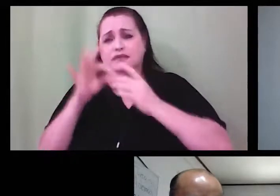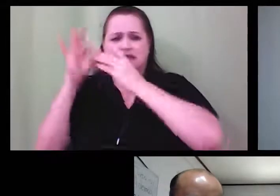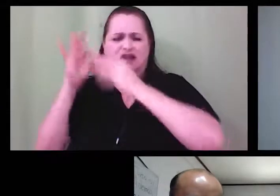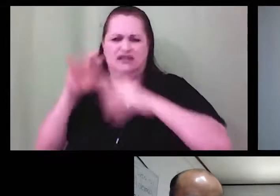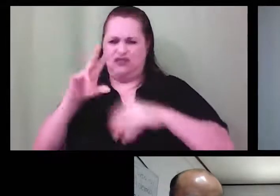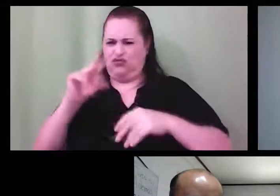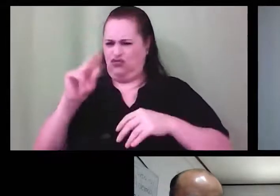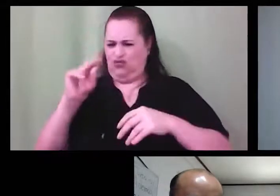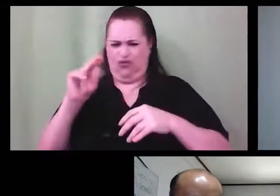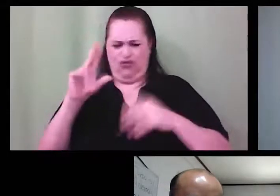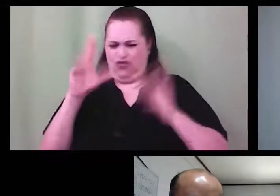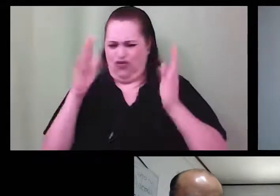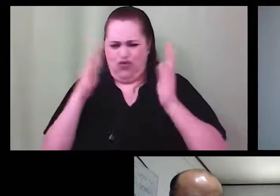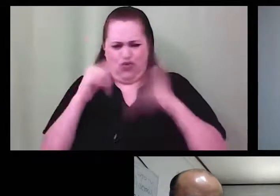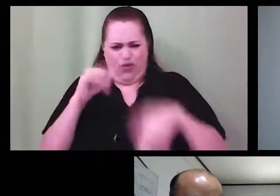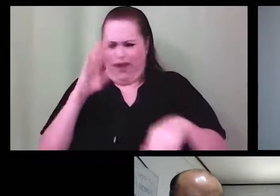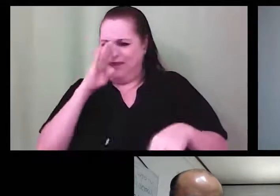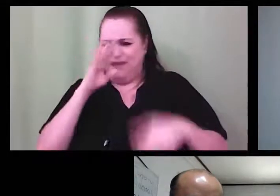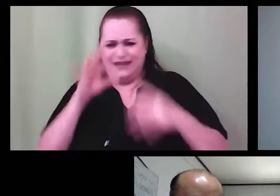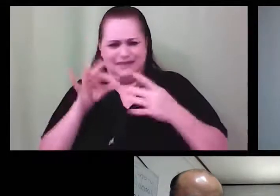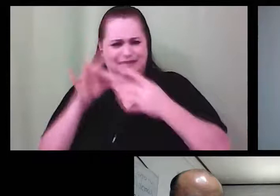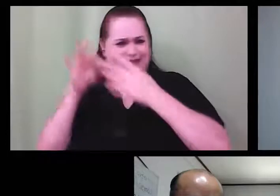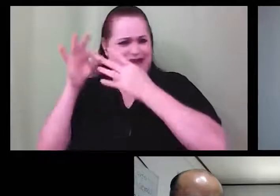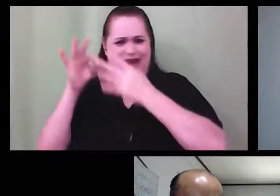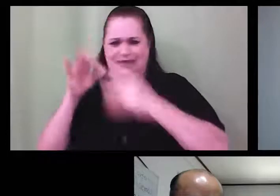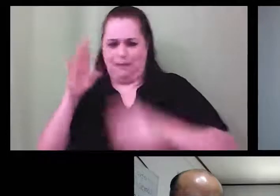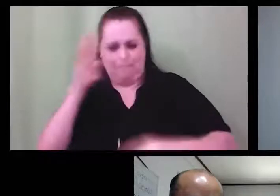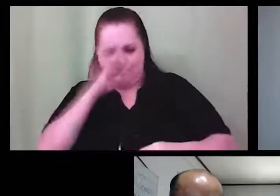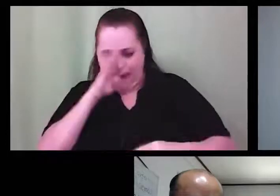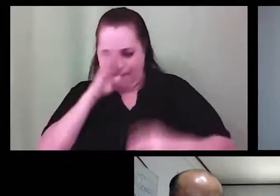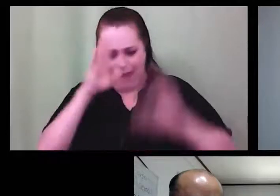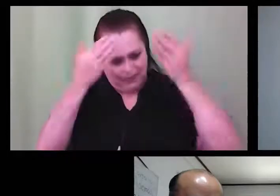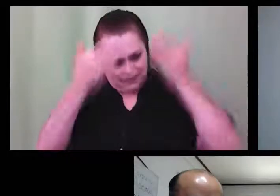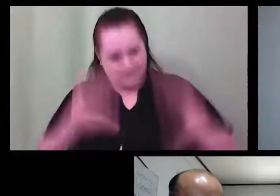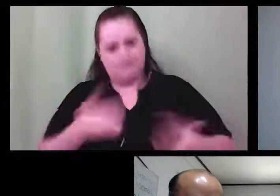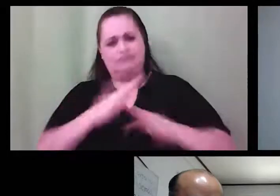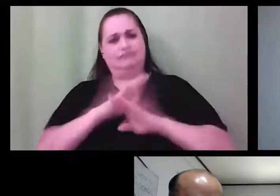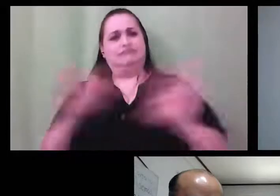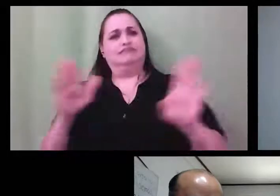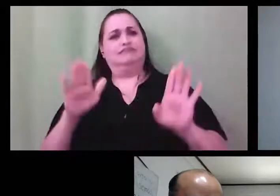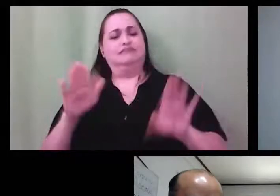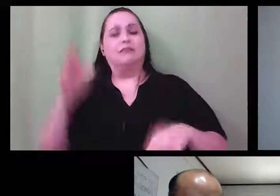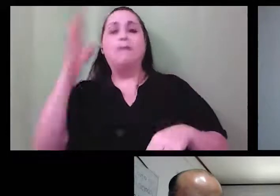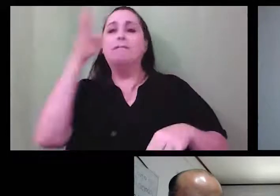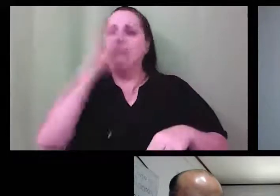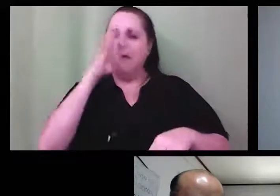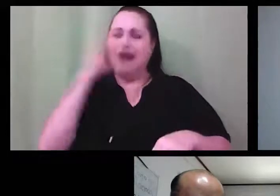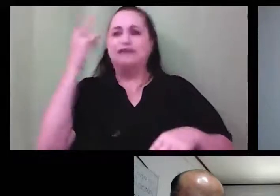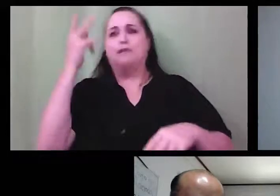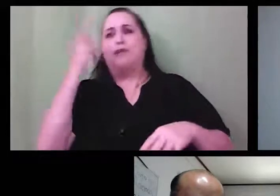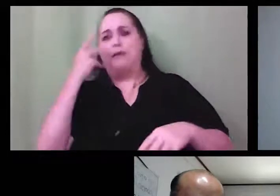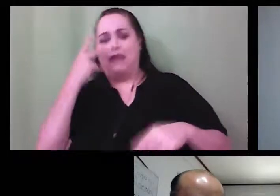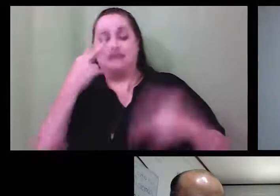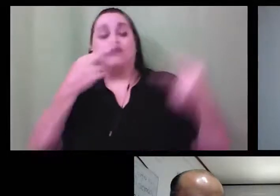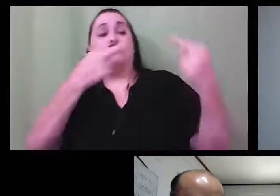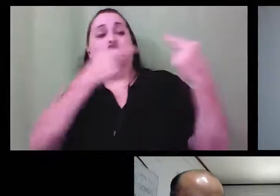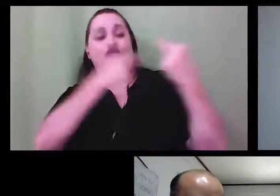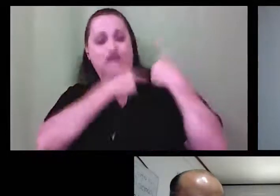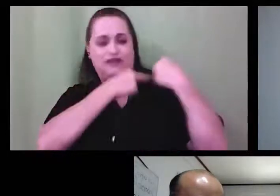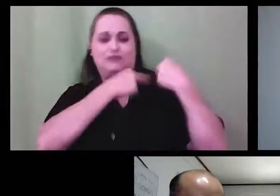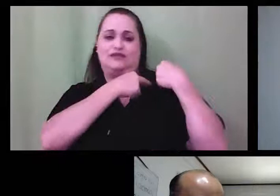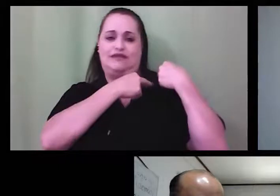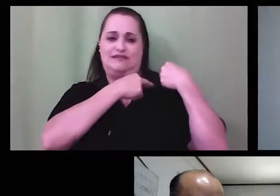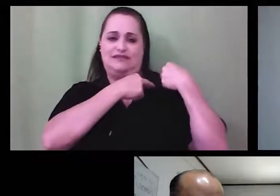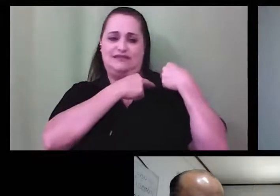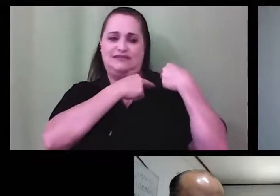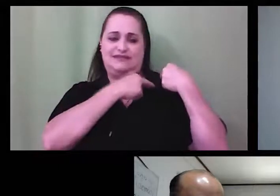hay mamás especiales, no. Hay mamás. Hay mamás, pero hay mamás y papás responsables.